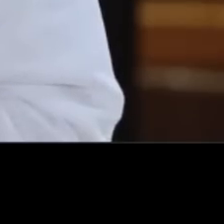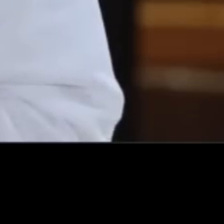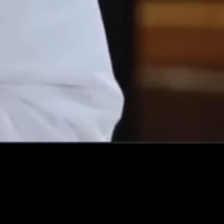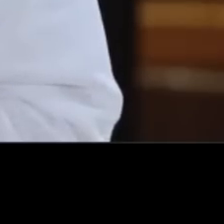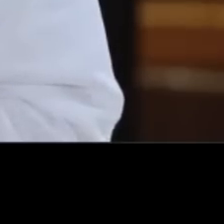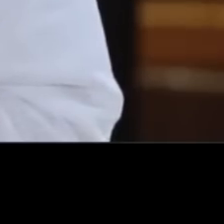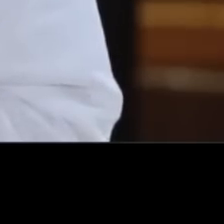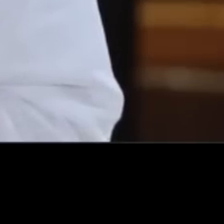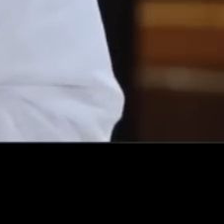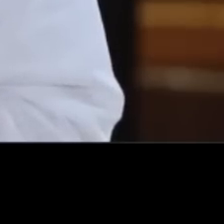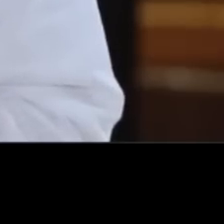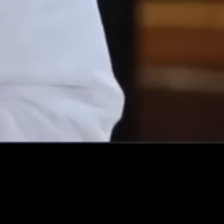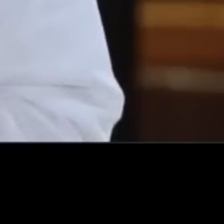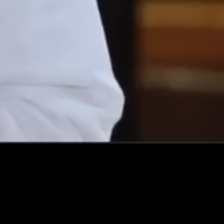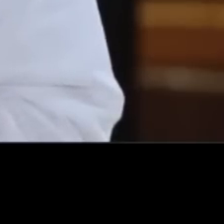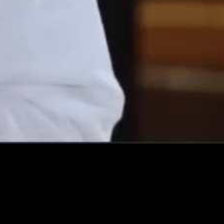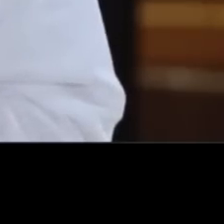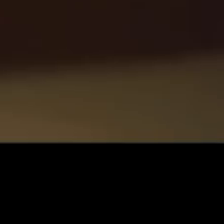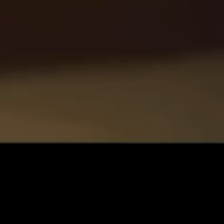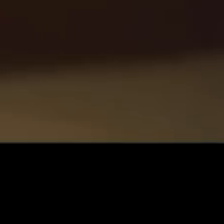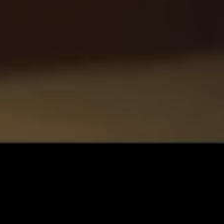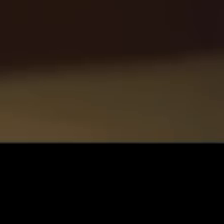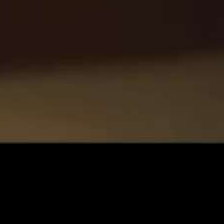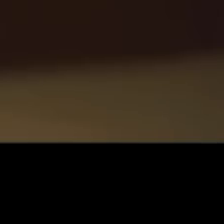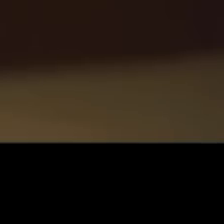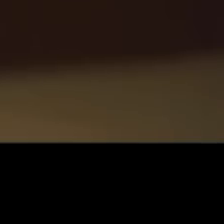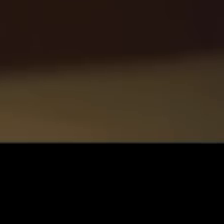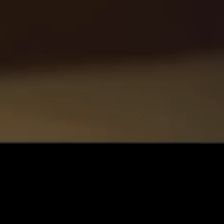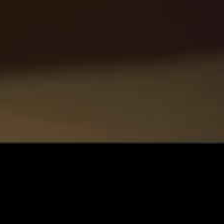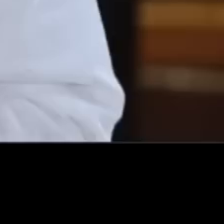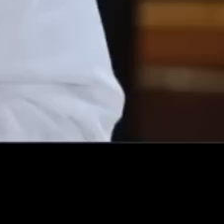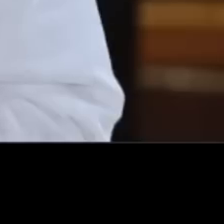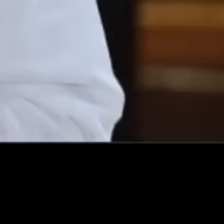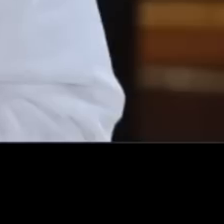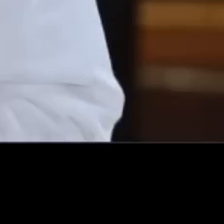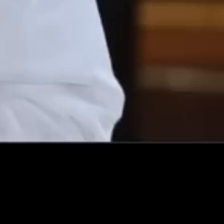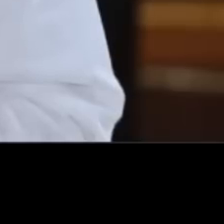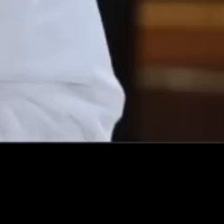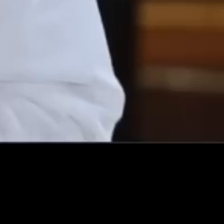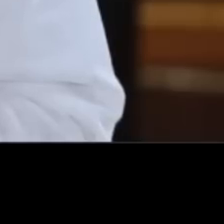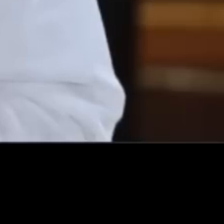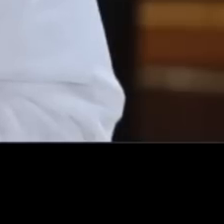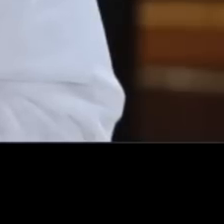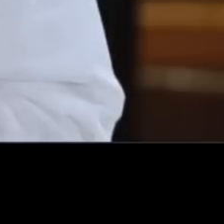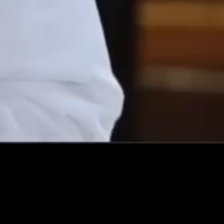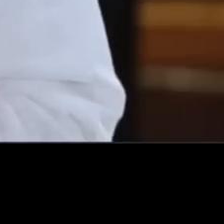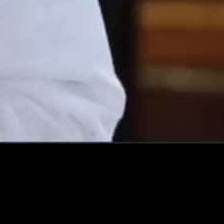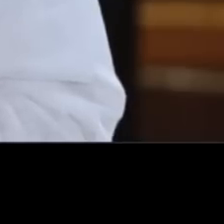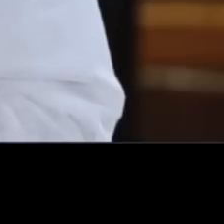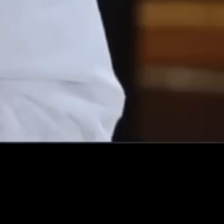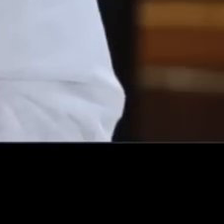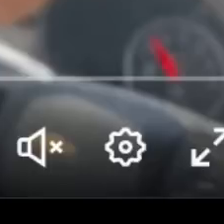llamar. E inclusive se echaron un cafecito. También ya pasamos ese video.